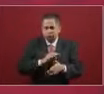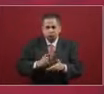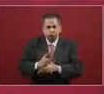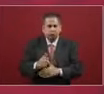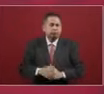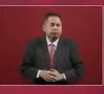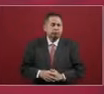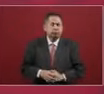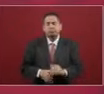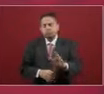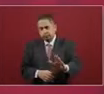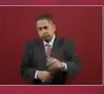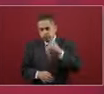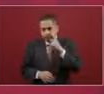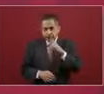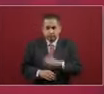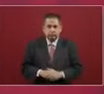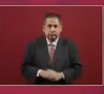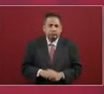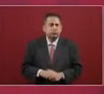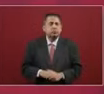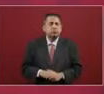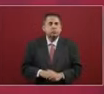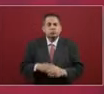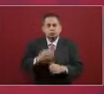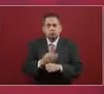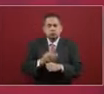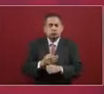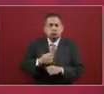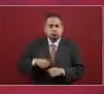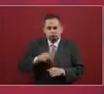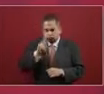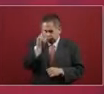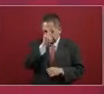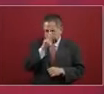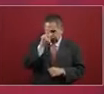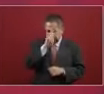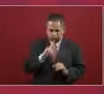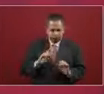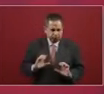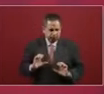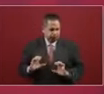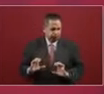estamos actuando con prudencia